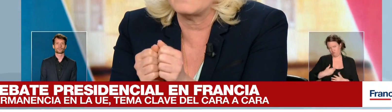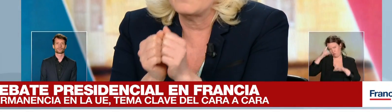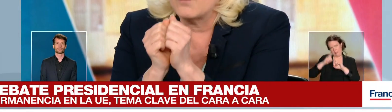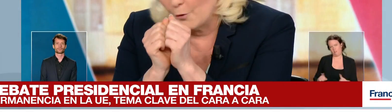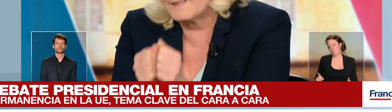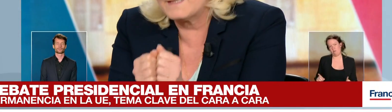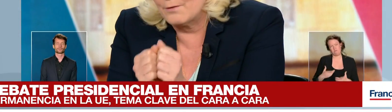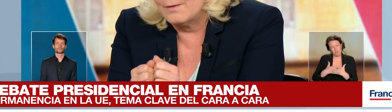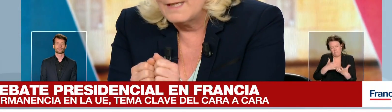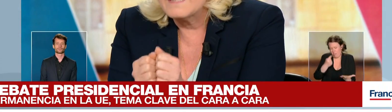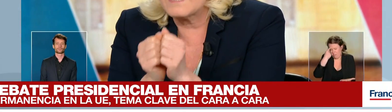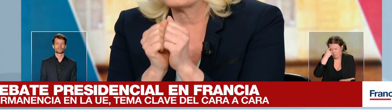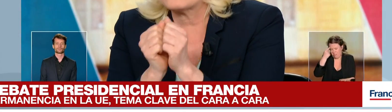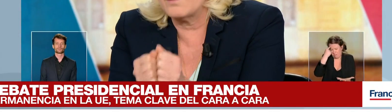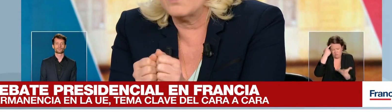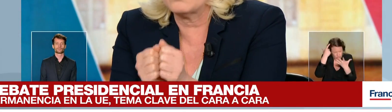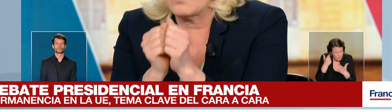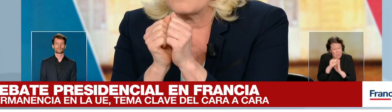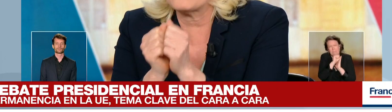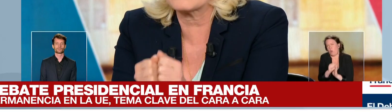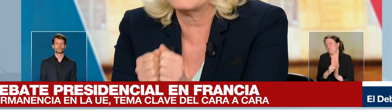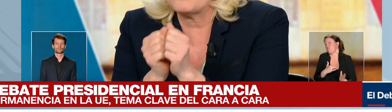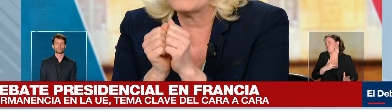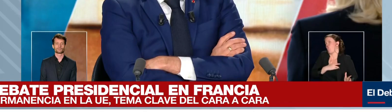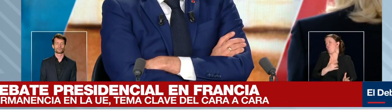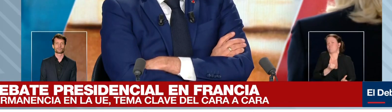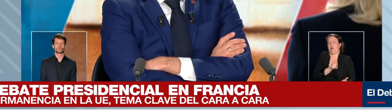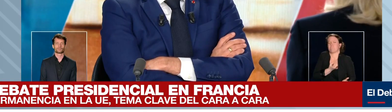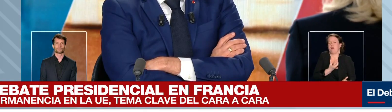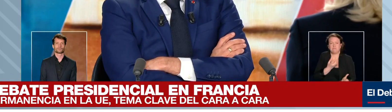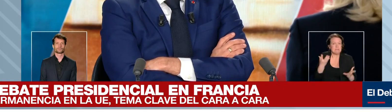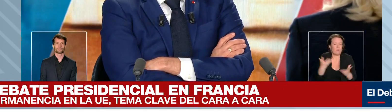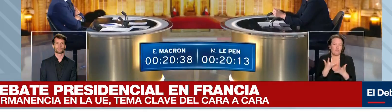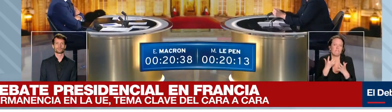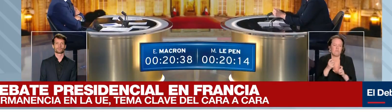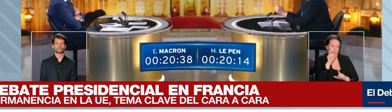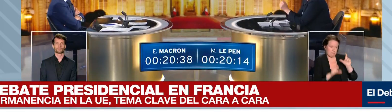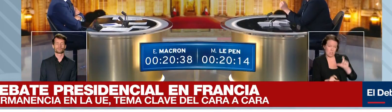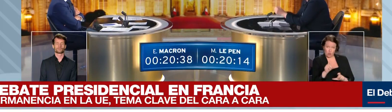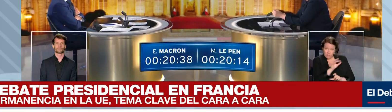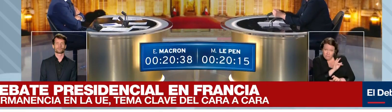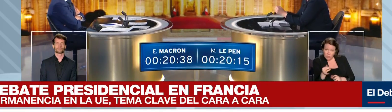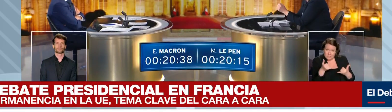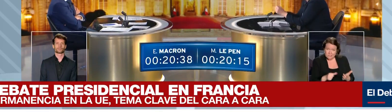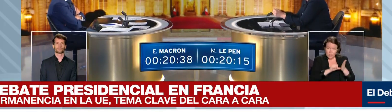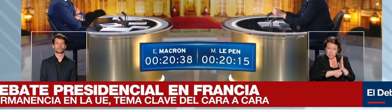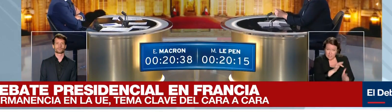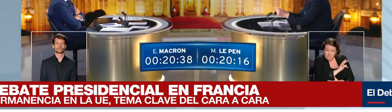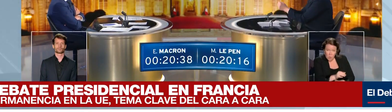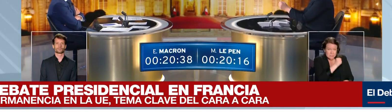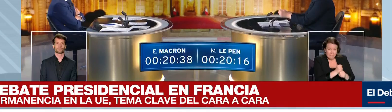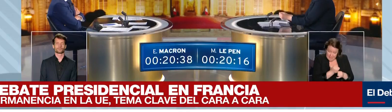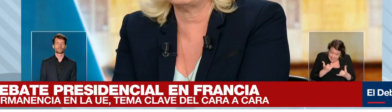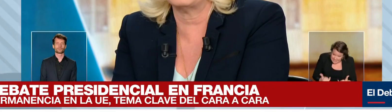mi objetivo, mi prioridad, mi obsesión es justamente que los franceses puedan trabajar en su propio país. Por